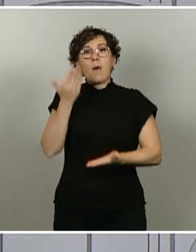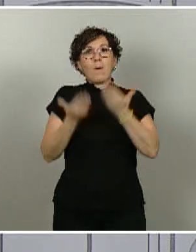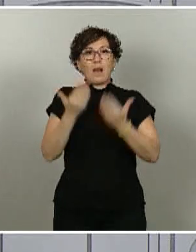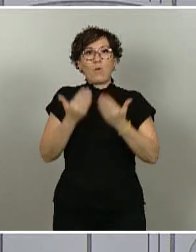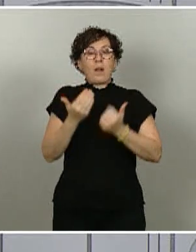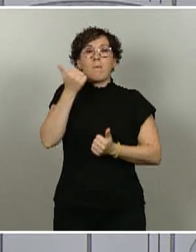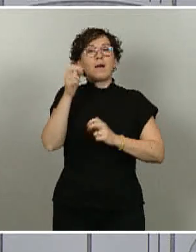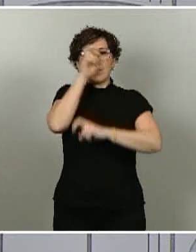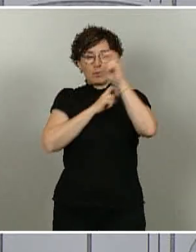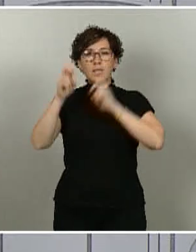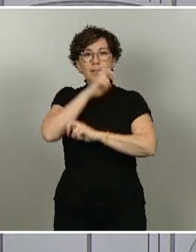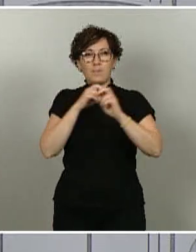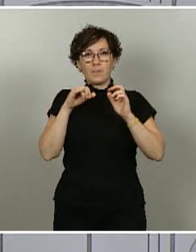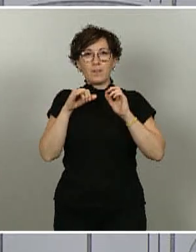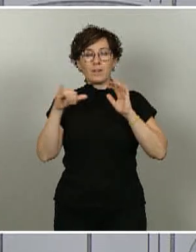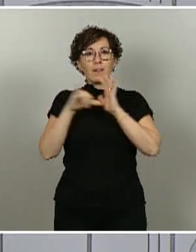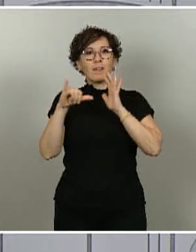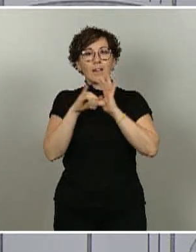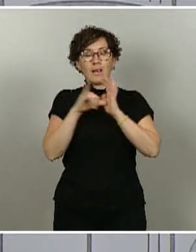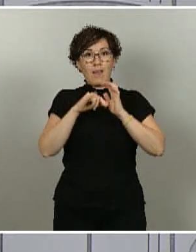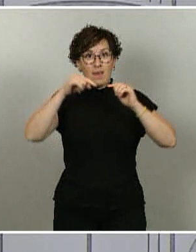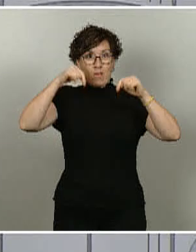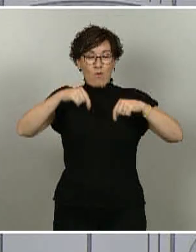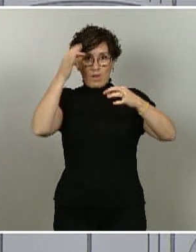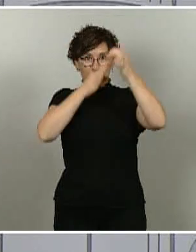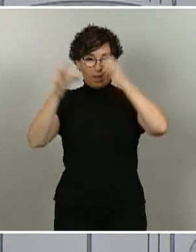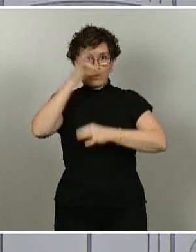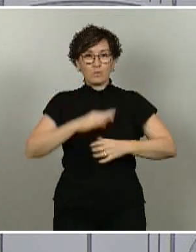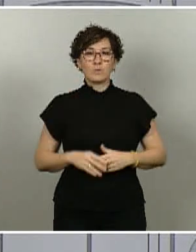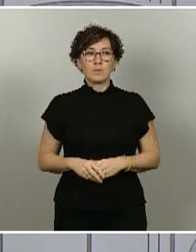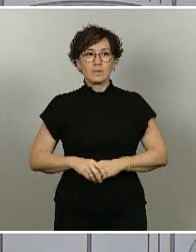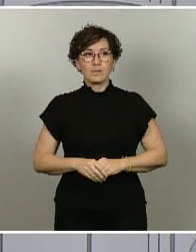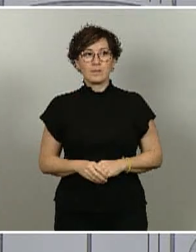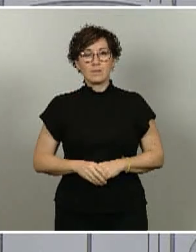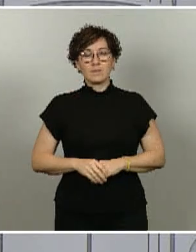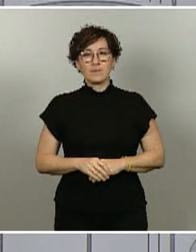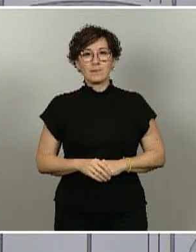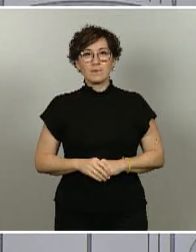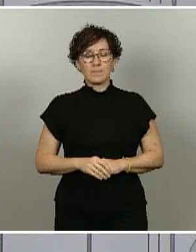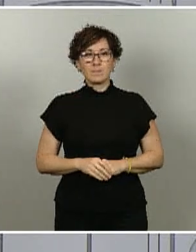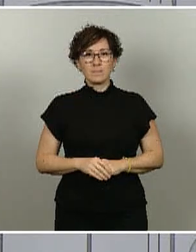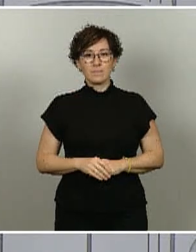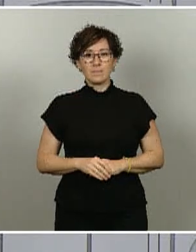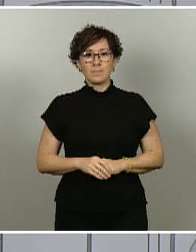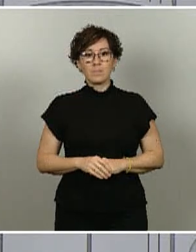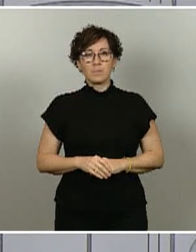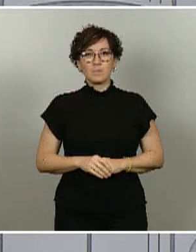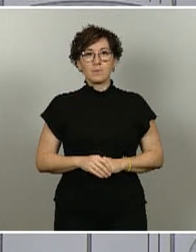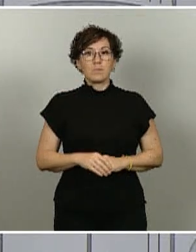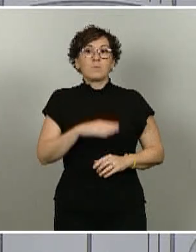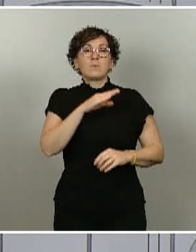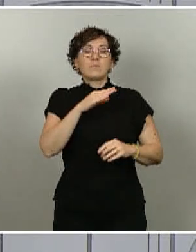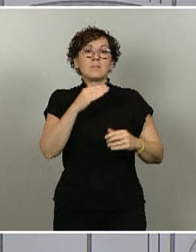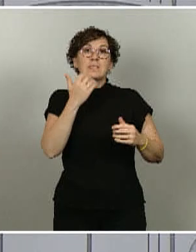posible, de cómo está evolucionando la epidemia y, por lo tanto, lo que nos permite entender la necesidad de hacer algún tipo de reacción